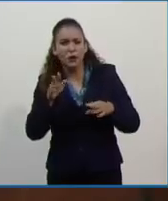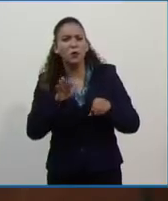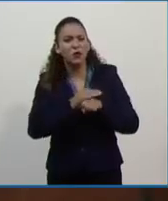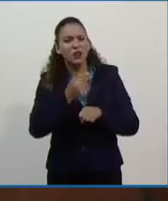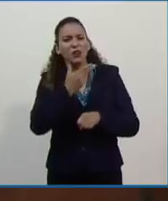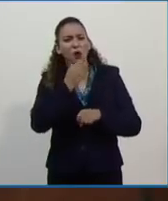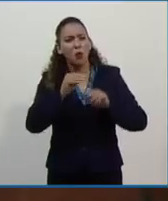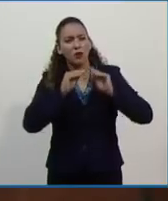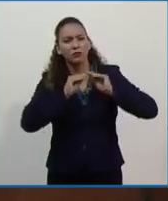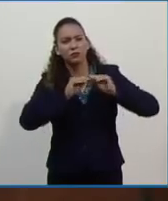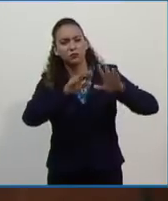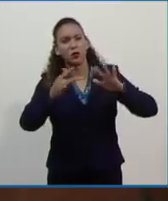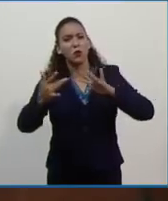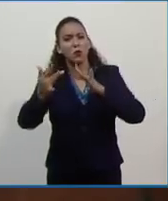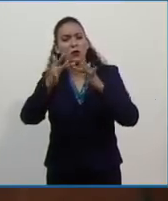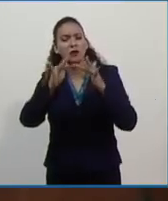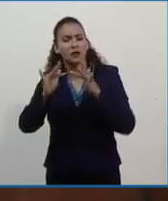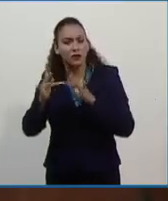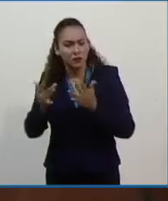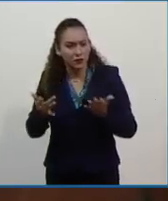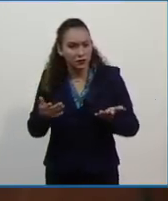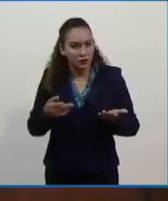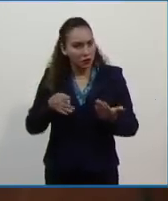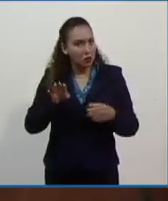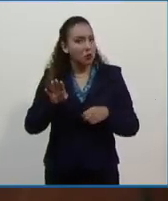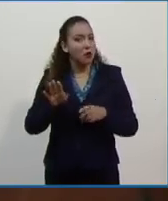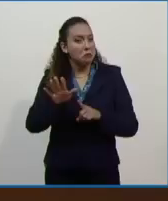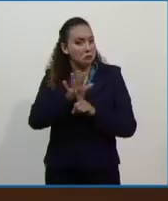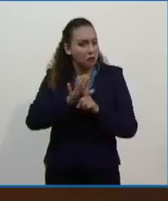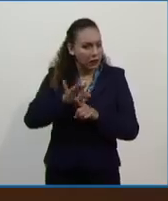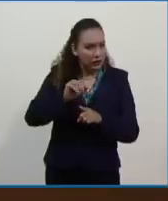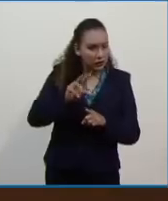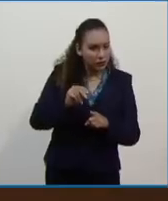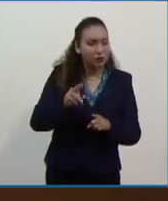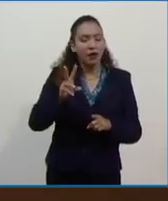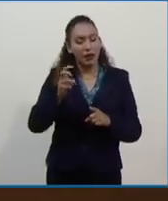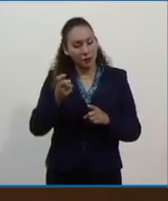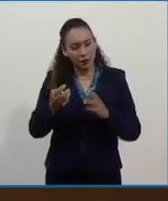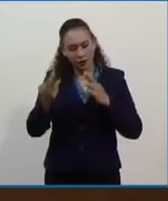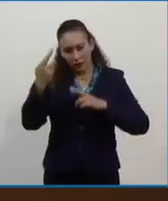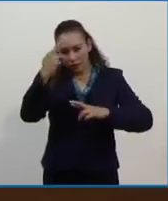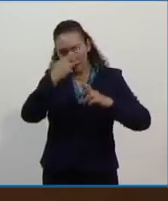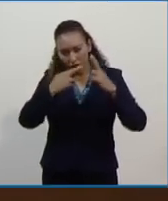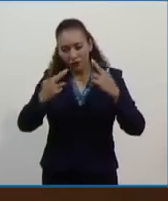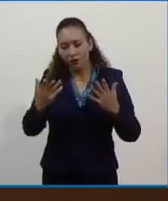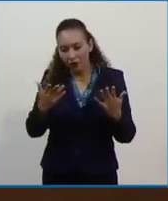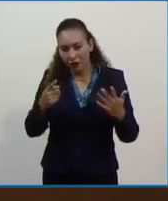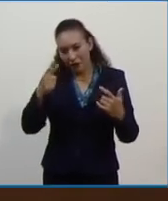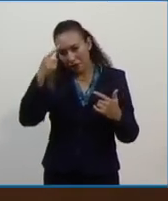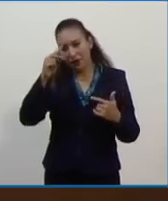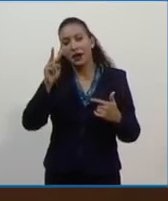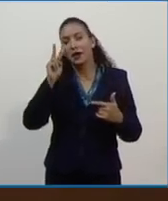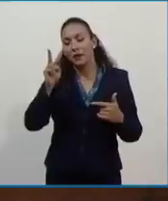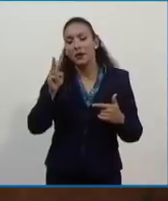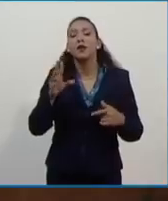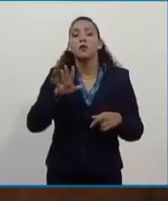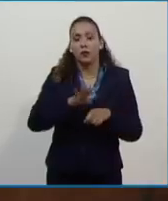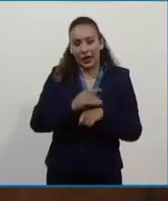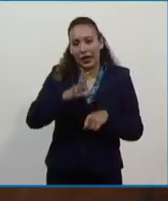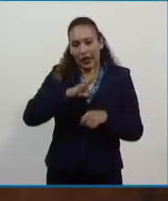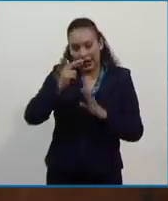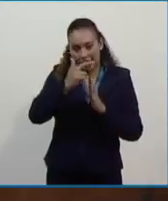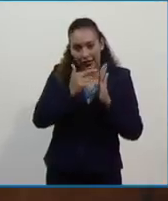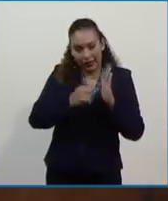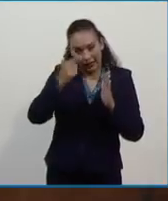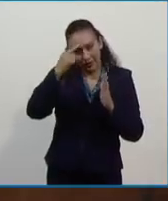el contexto en el que se dio, motivo por el cual deberá emitir una nueva resolución tomando en cuenta los criterios fijados por la Sala Superior